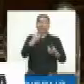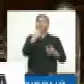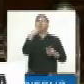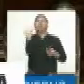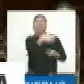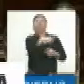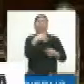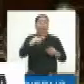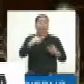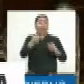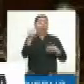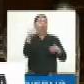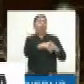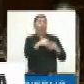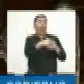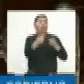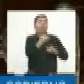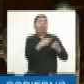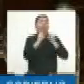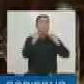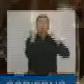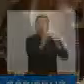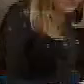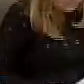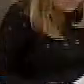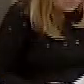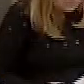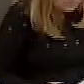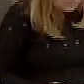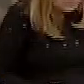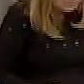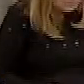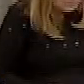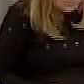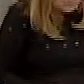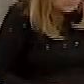Olvídate. complicadas. No, claro. y teniendo el en tema- cuenta que Villarruel, Claro. las 3 veces que abrió el recinto,